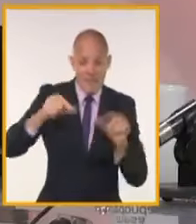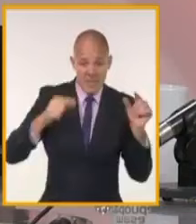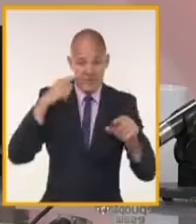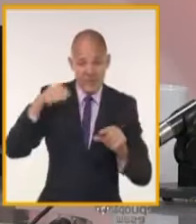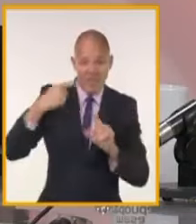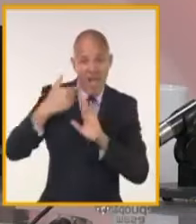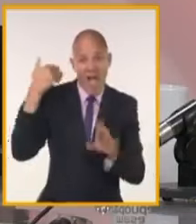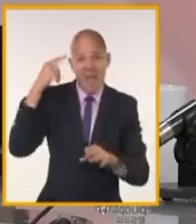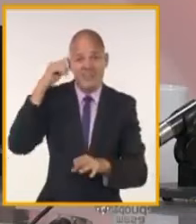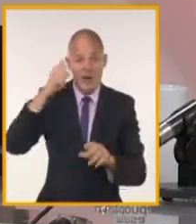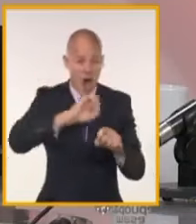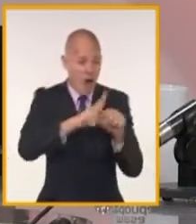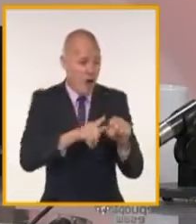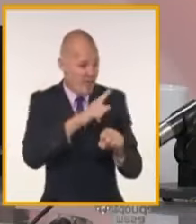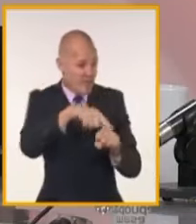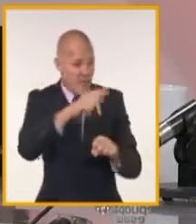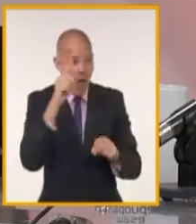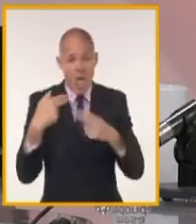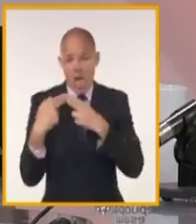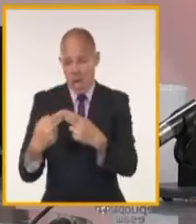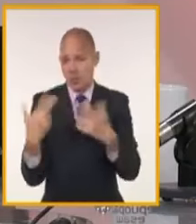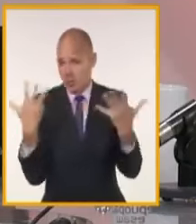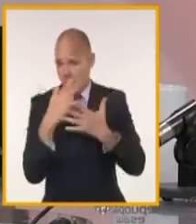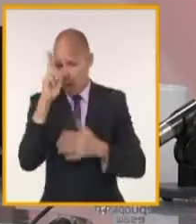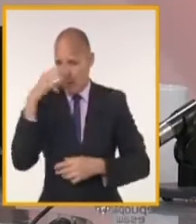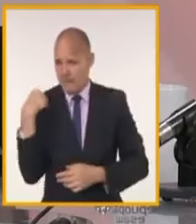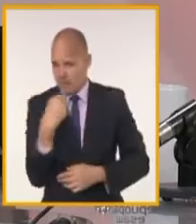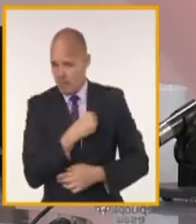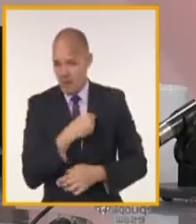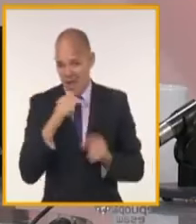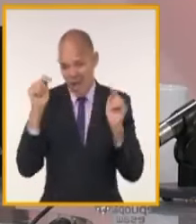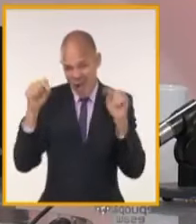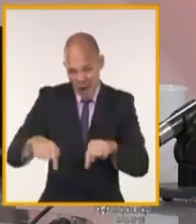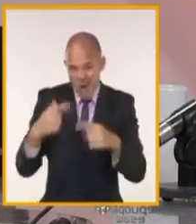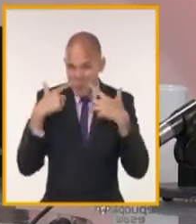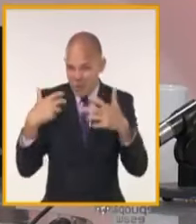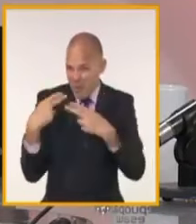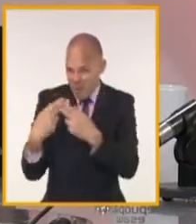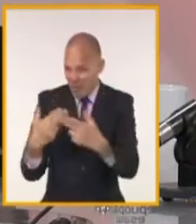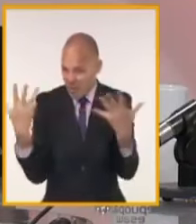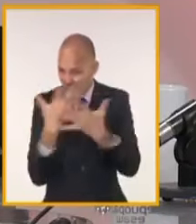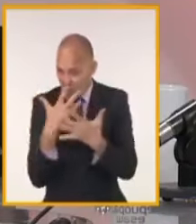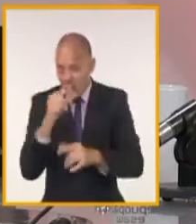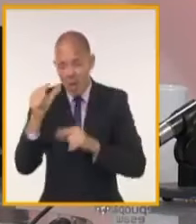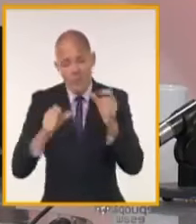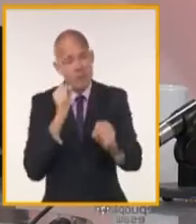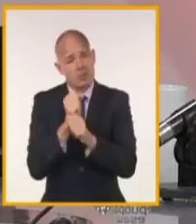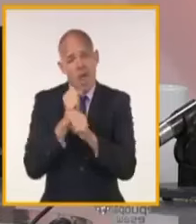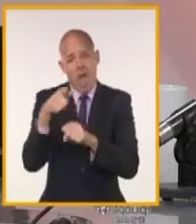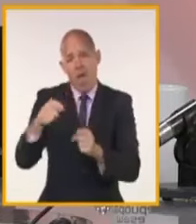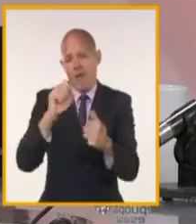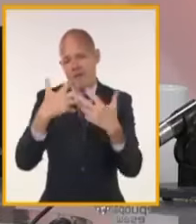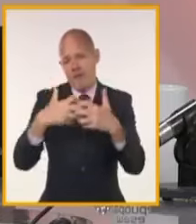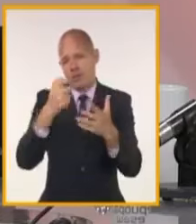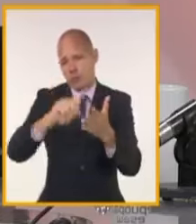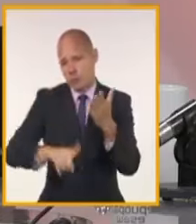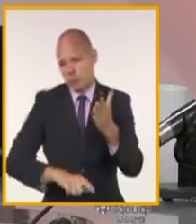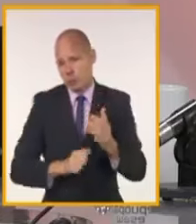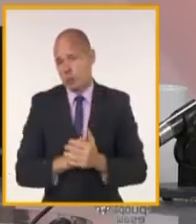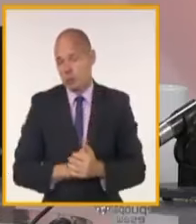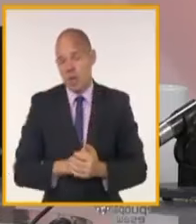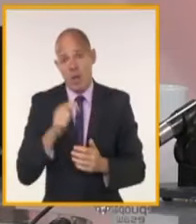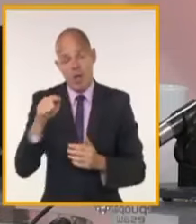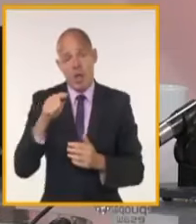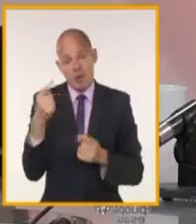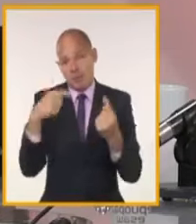científicos los médicos Hoy puedo decir que son los trabajadores de la empresa de la industria eléctrica de el Ministerio de